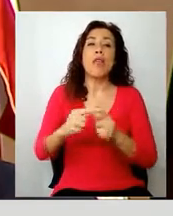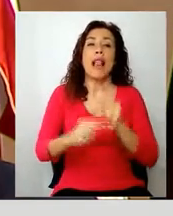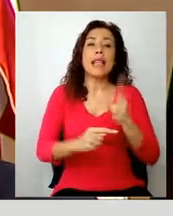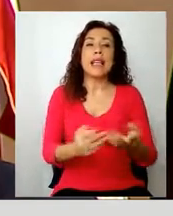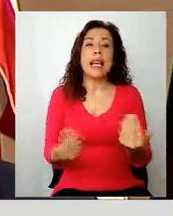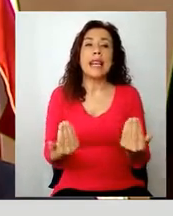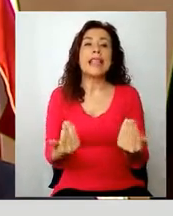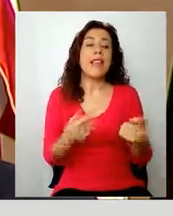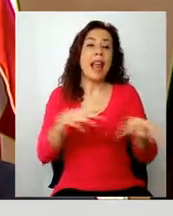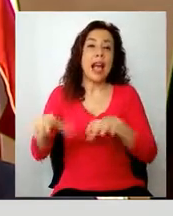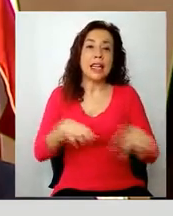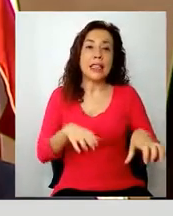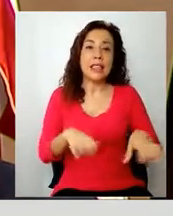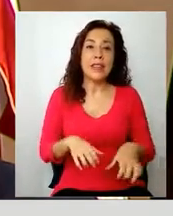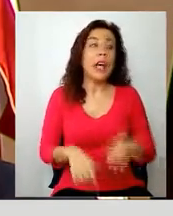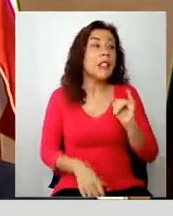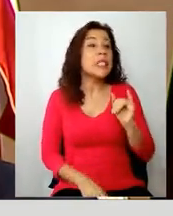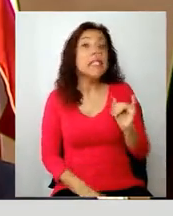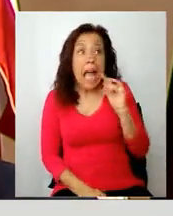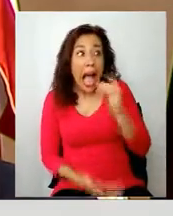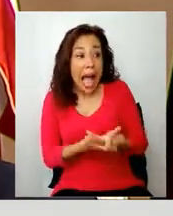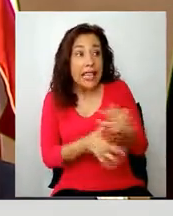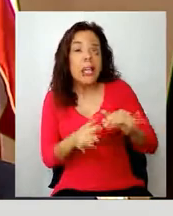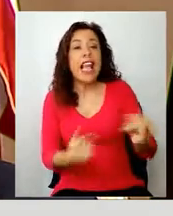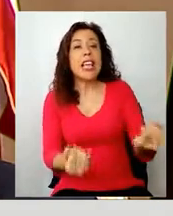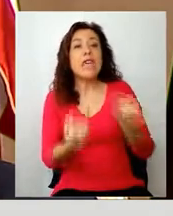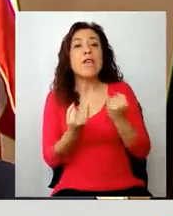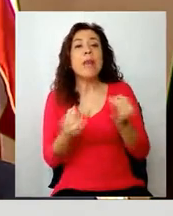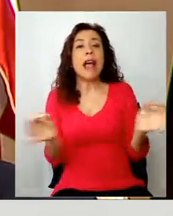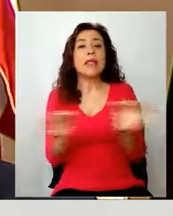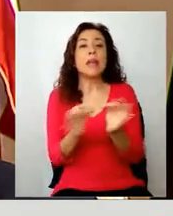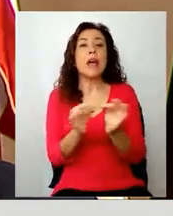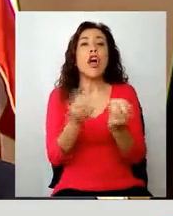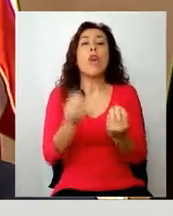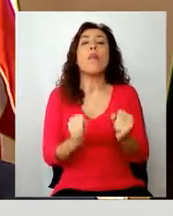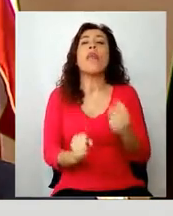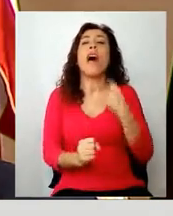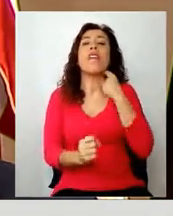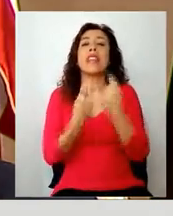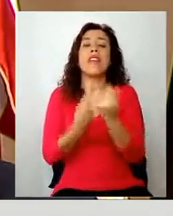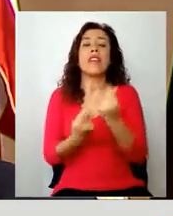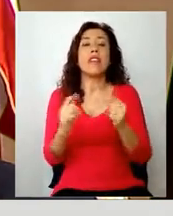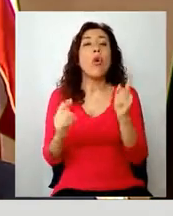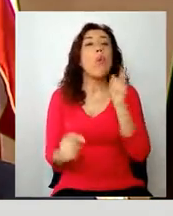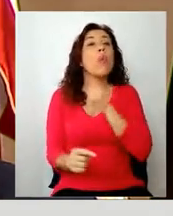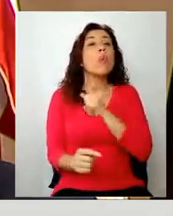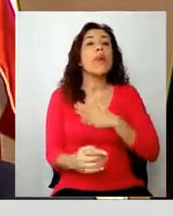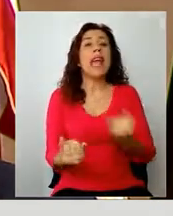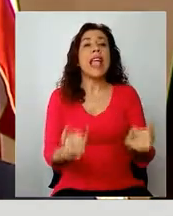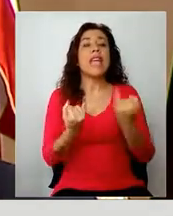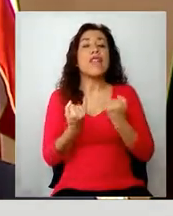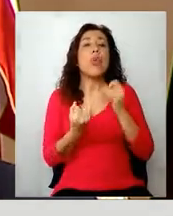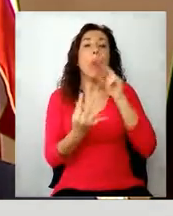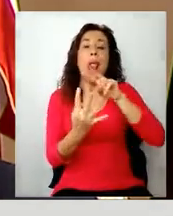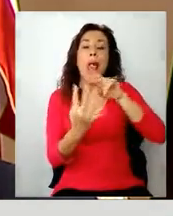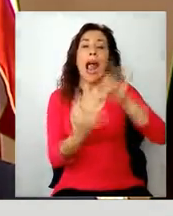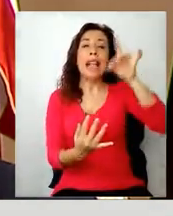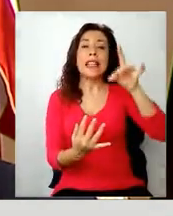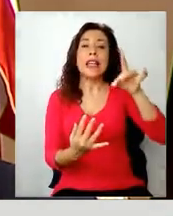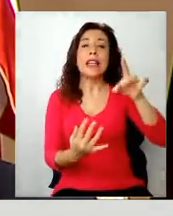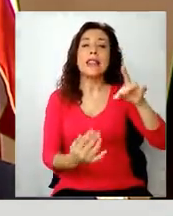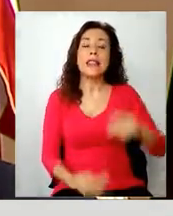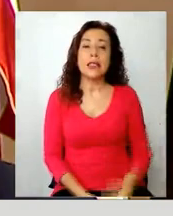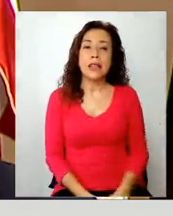y de ser así informar los detalles e impacto financieros y en último lugar informar sobre las alternativas que se está contemplando